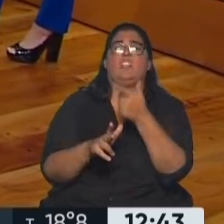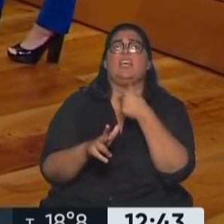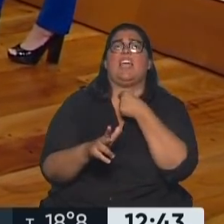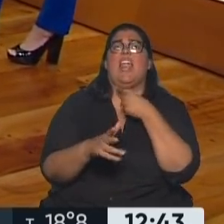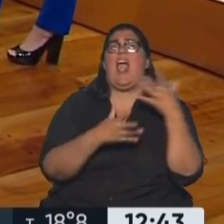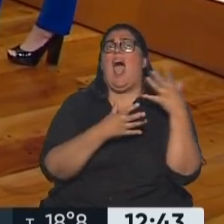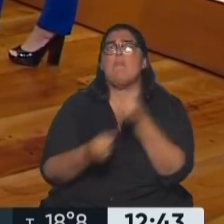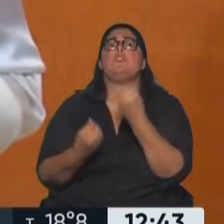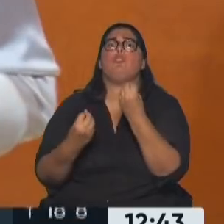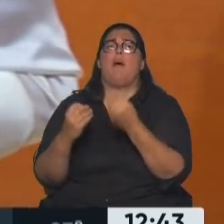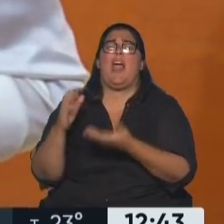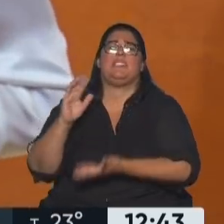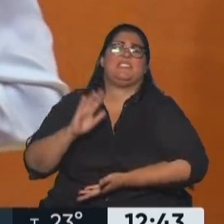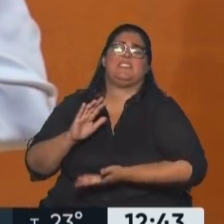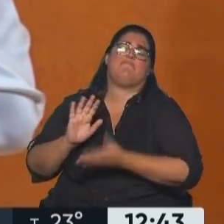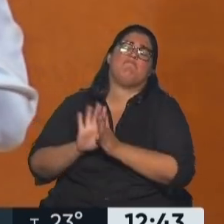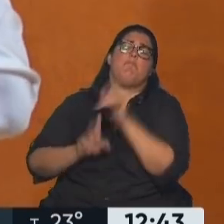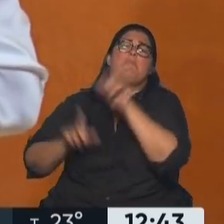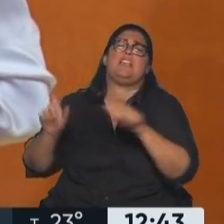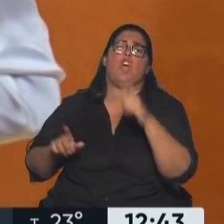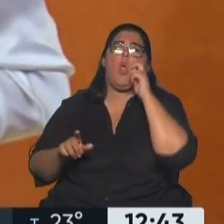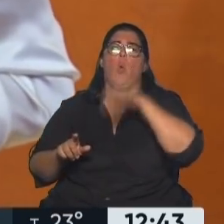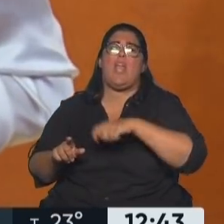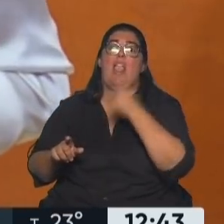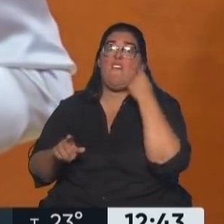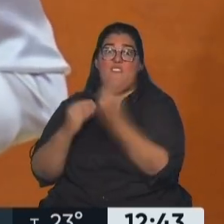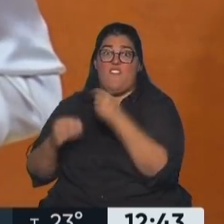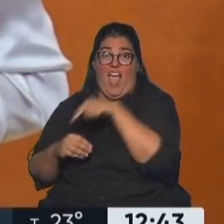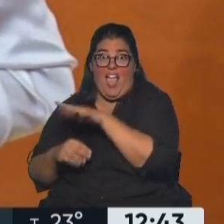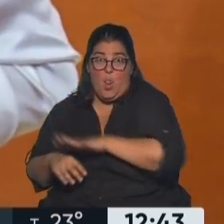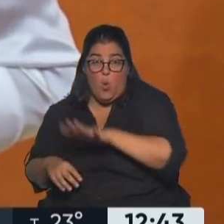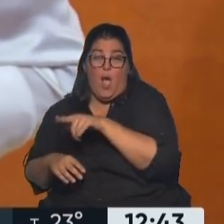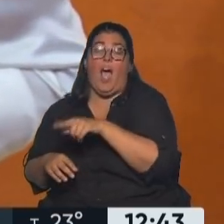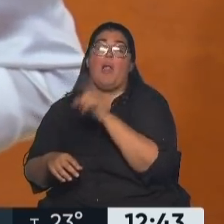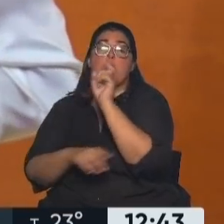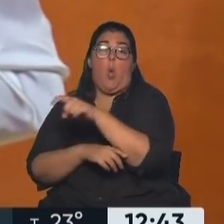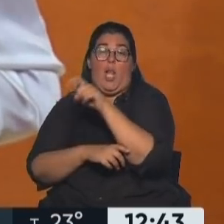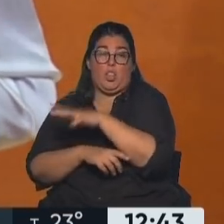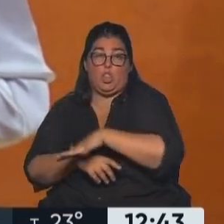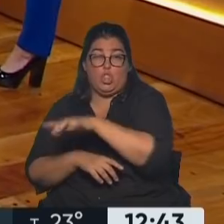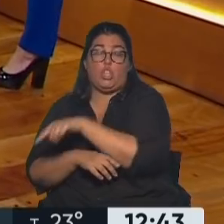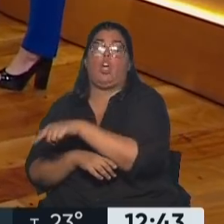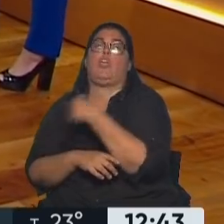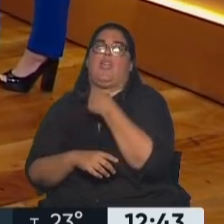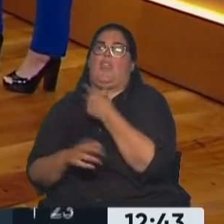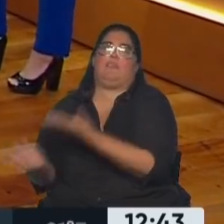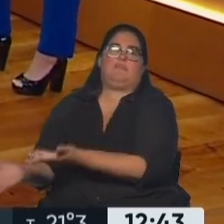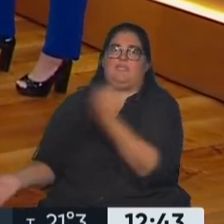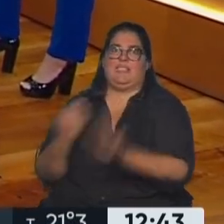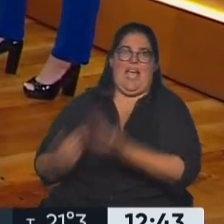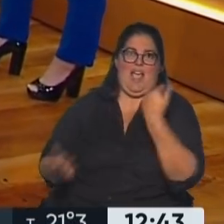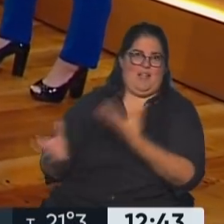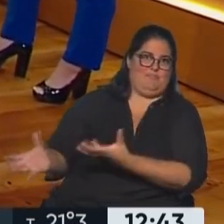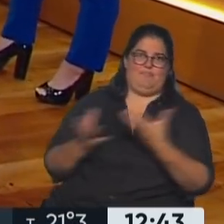los más de 100.000 ucranianos y ucranianas que están en esta ciudad portuaria, que decíamos es la misma ciudad